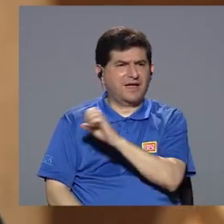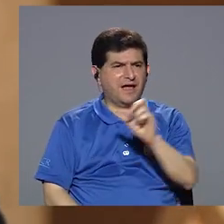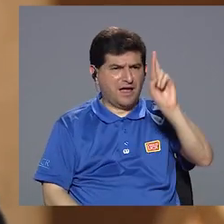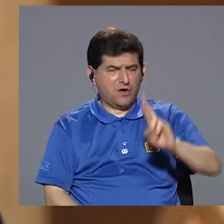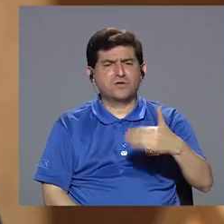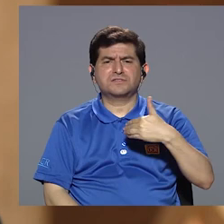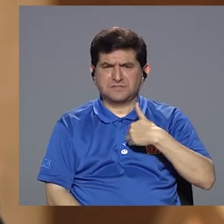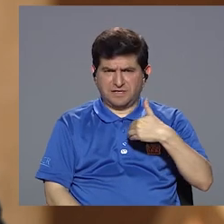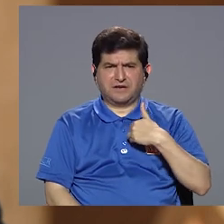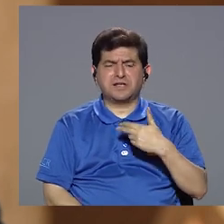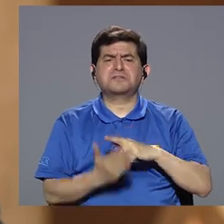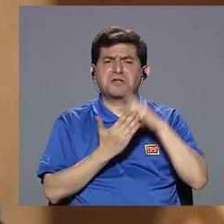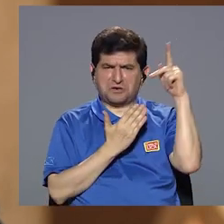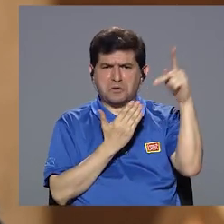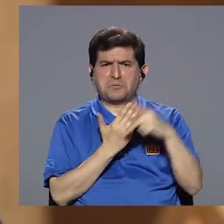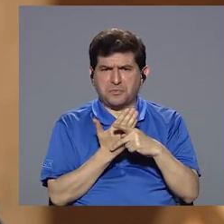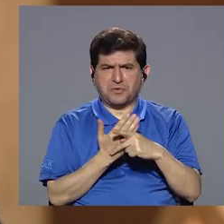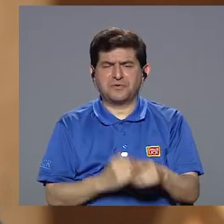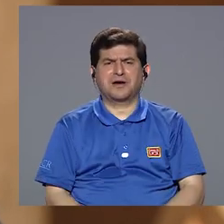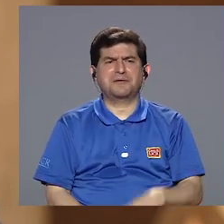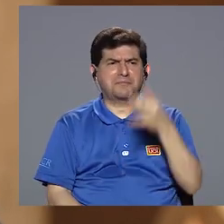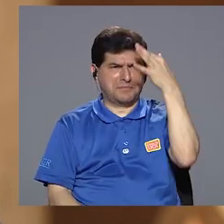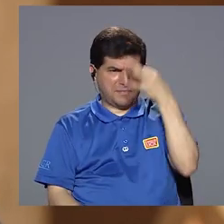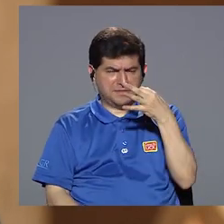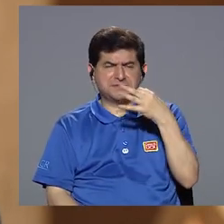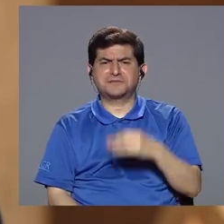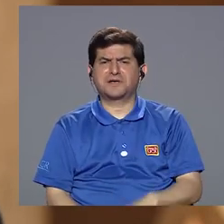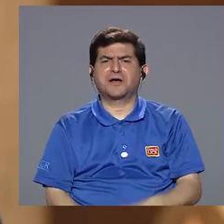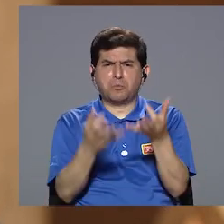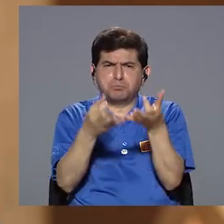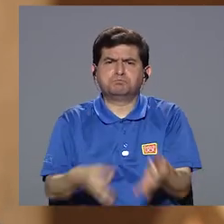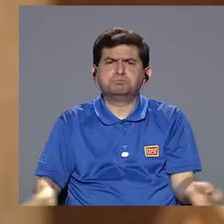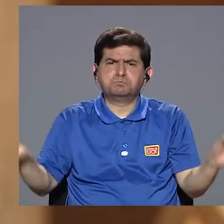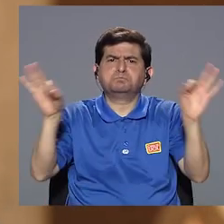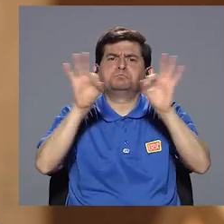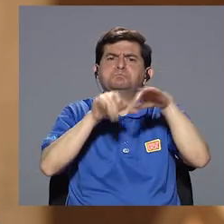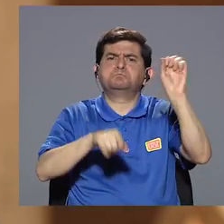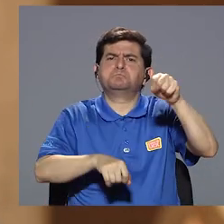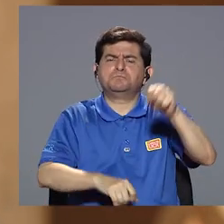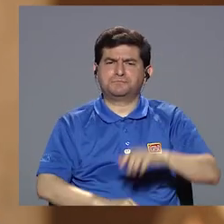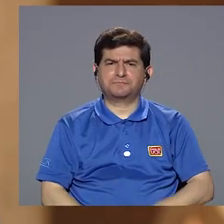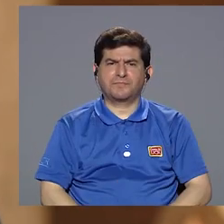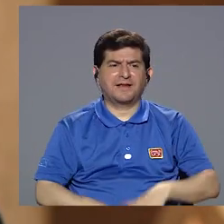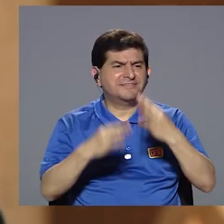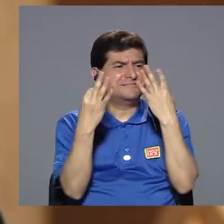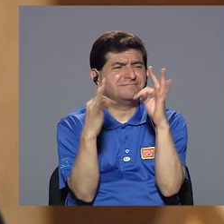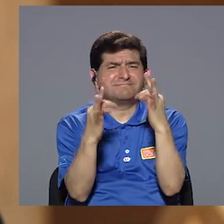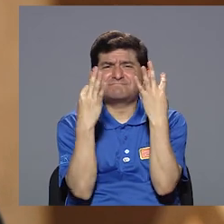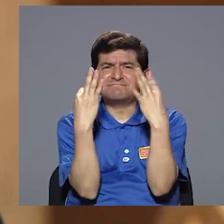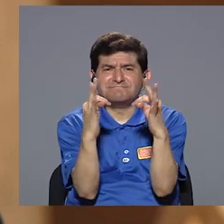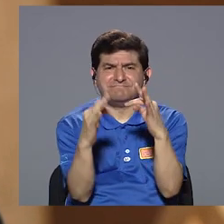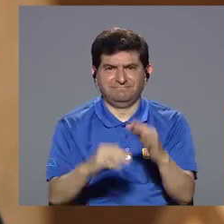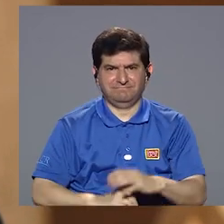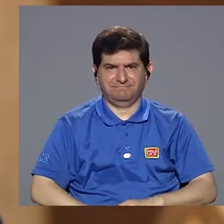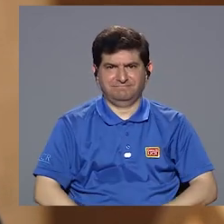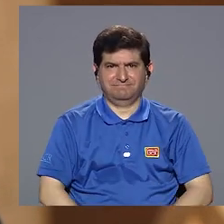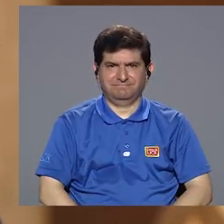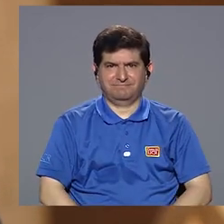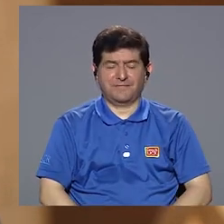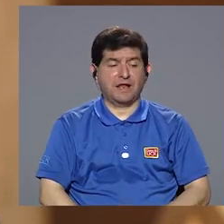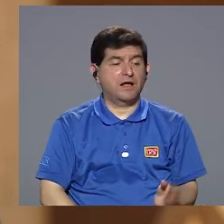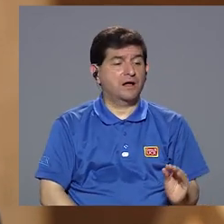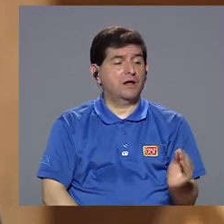en costa rica tenemos algunos programas y creo que realmente muy muy importantes que pretenden